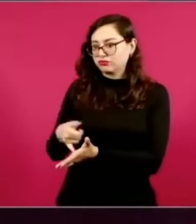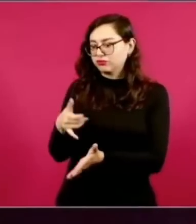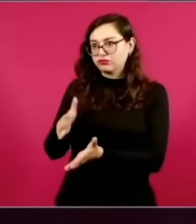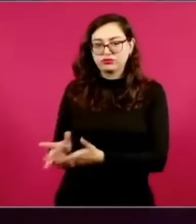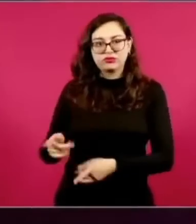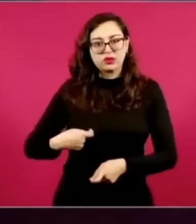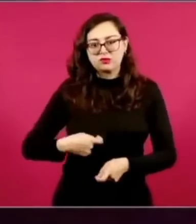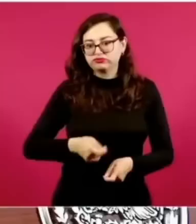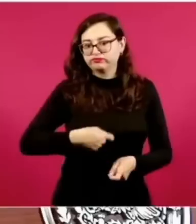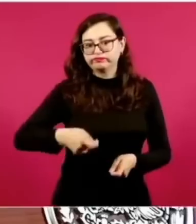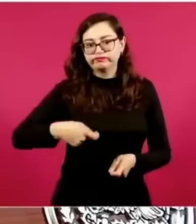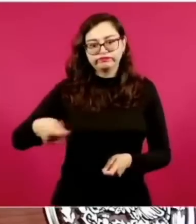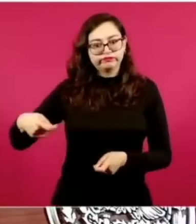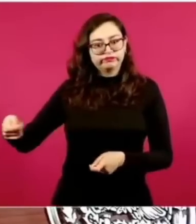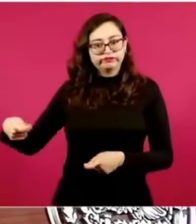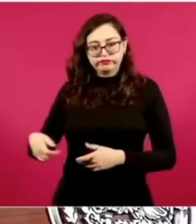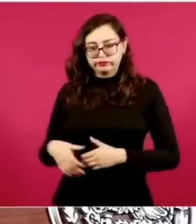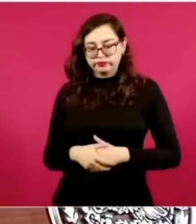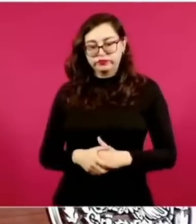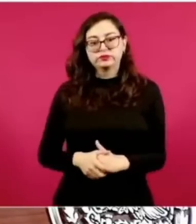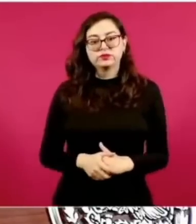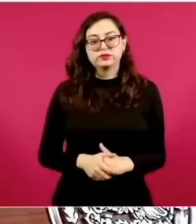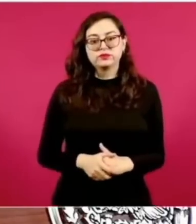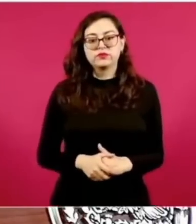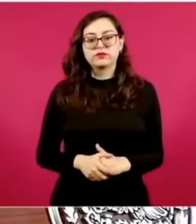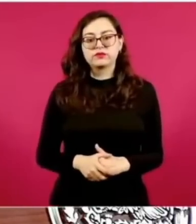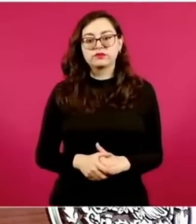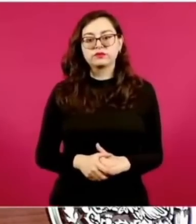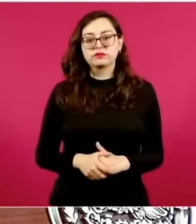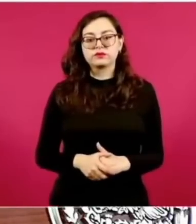Hay un caso